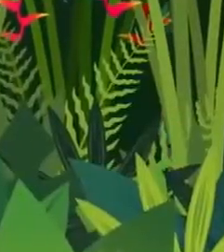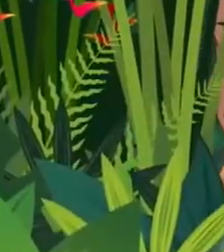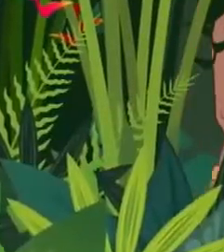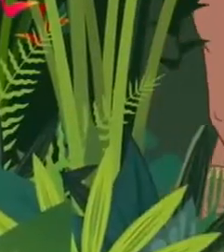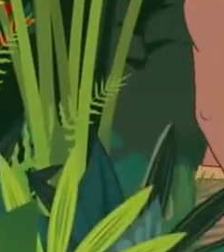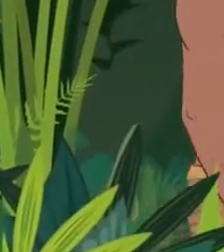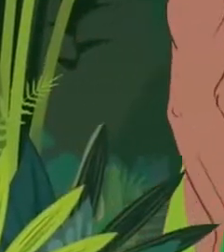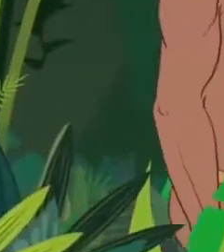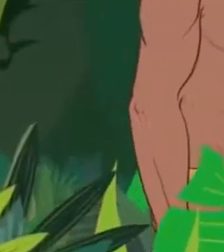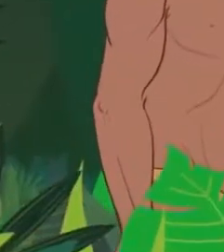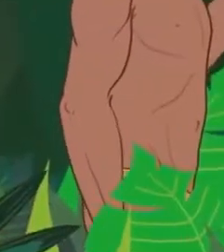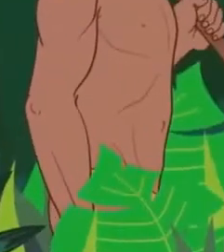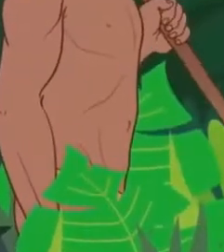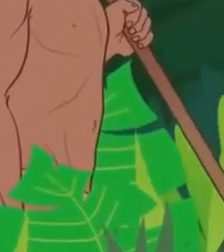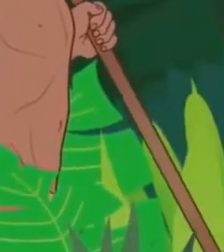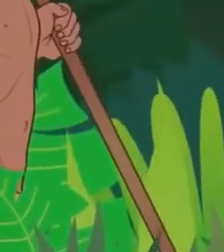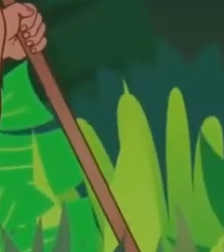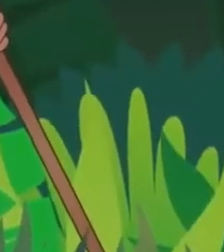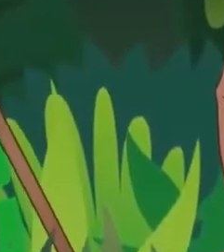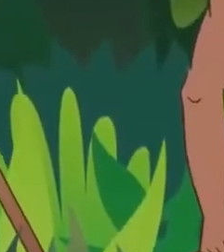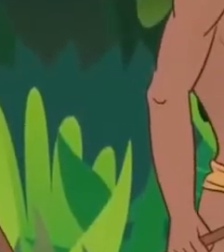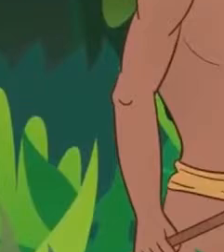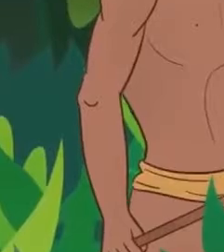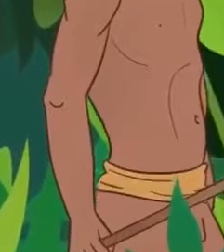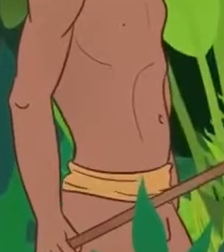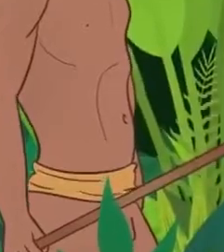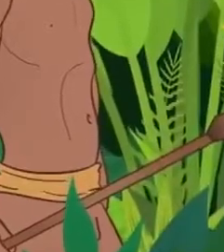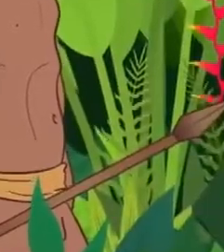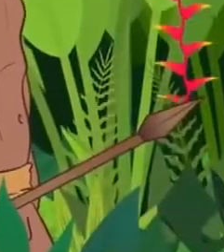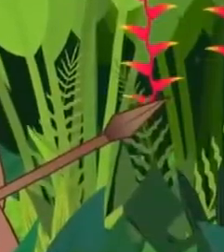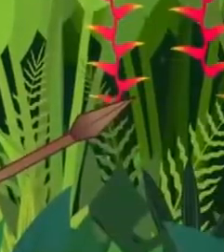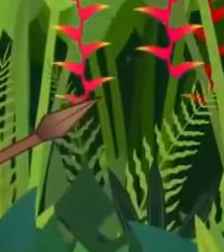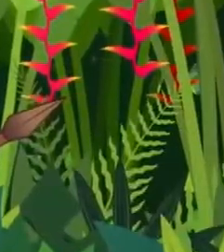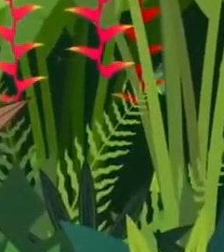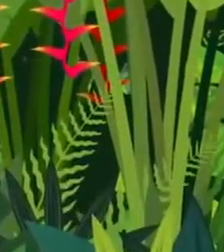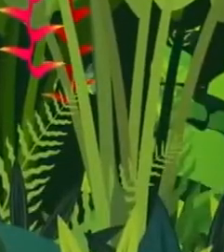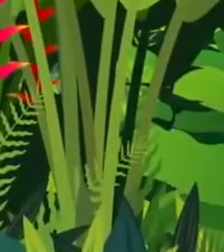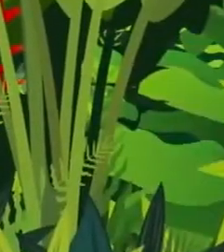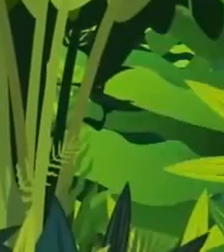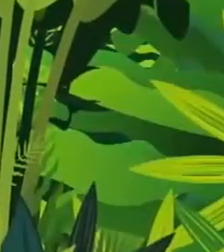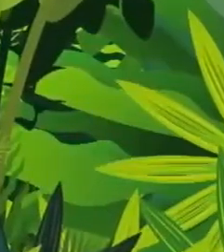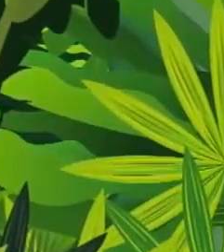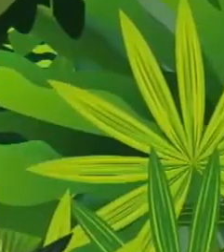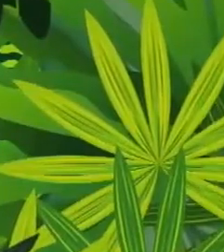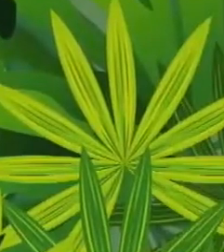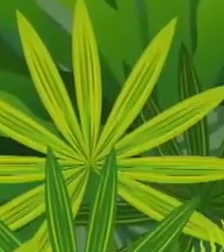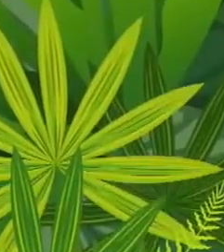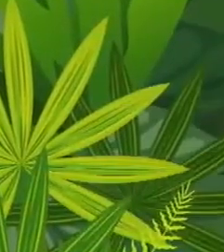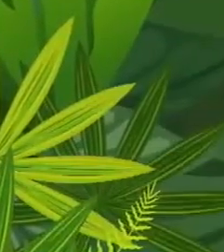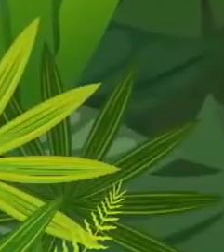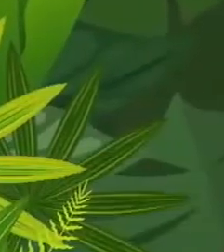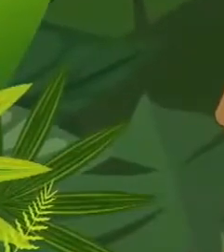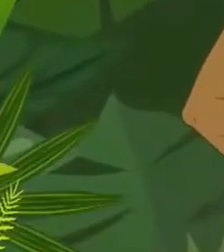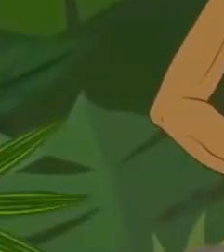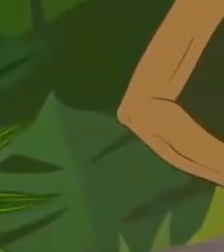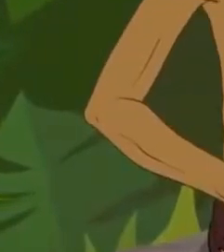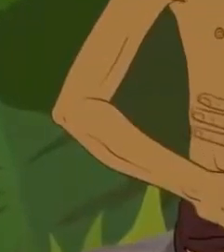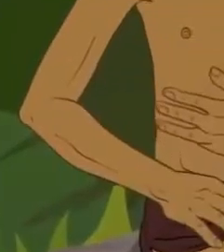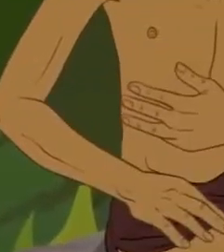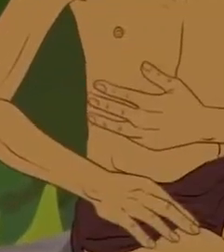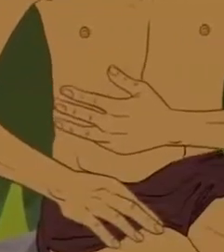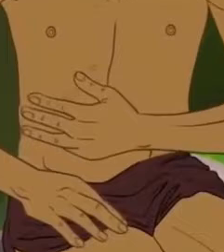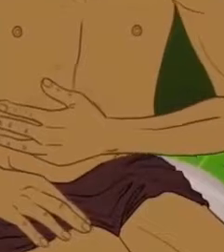vínculo cultural y espiritual con los bosques, de los que obtienen los recursos para su subsistencia. Pero su condición